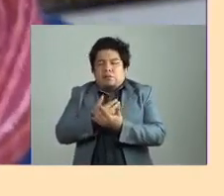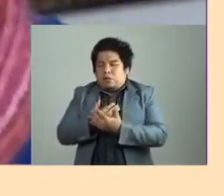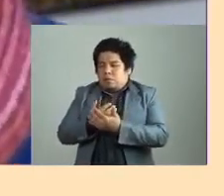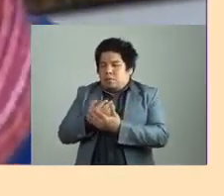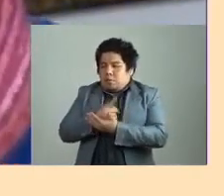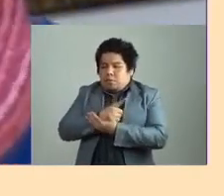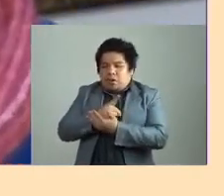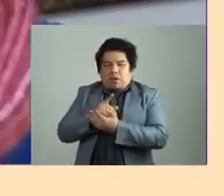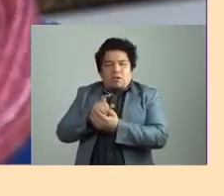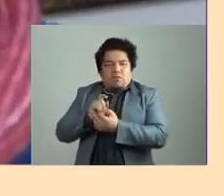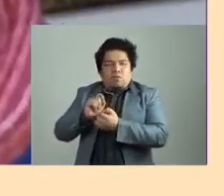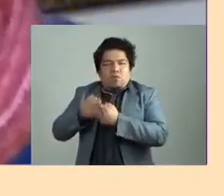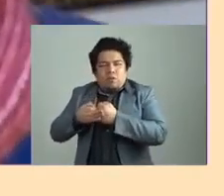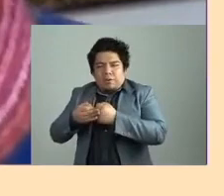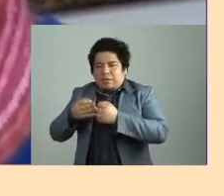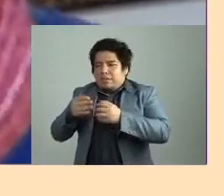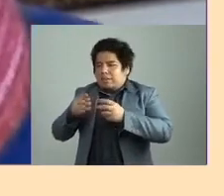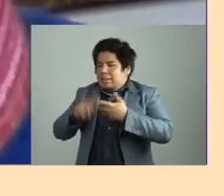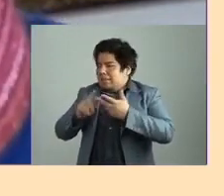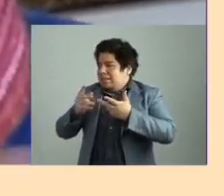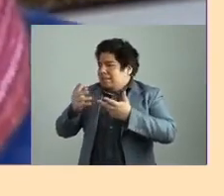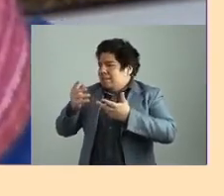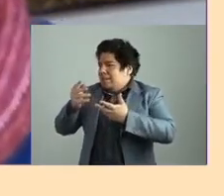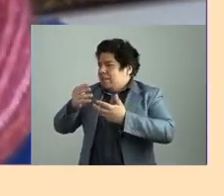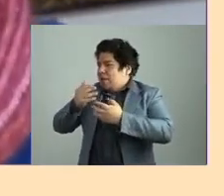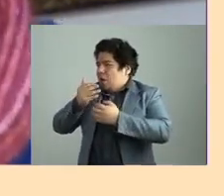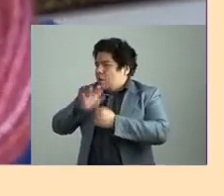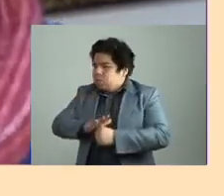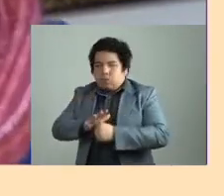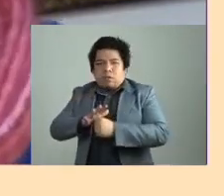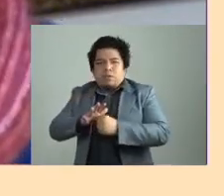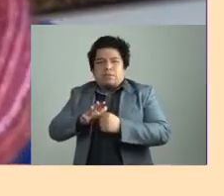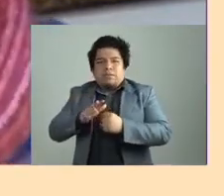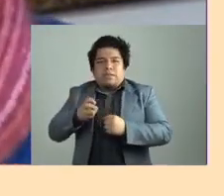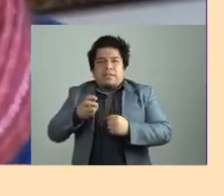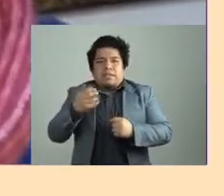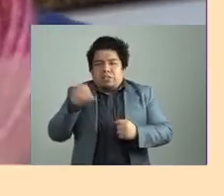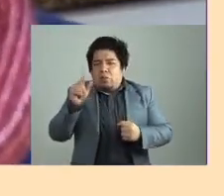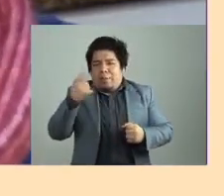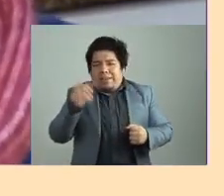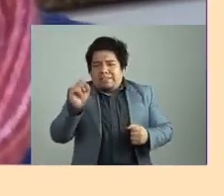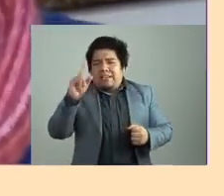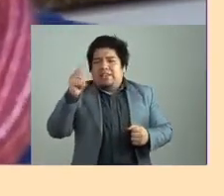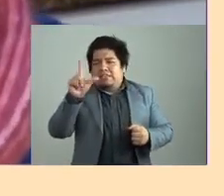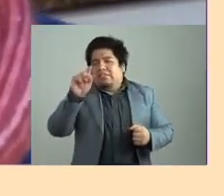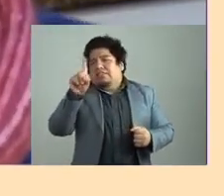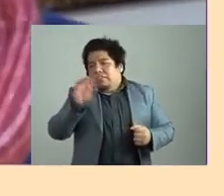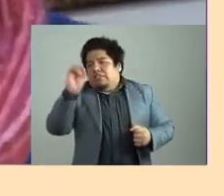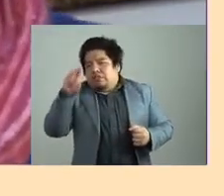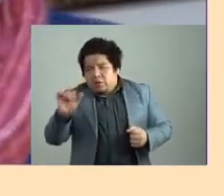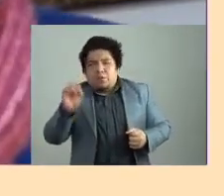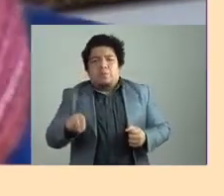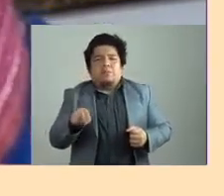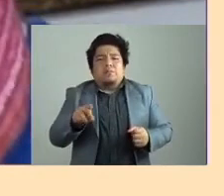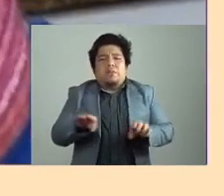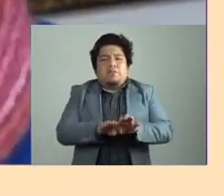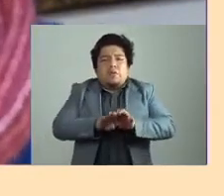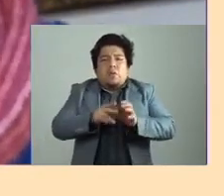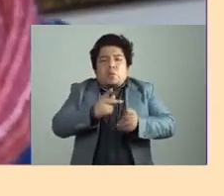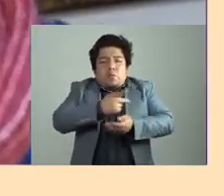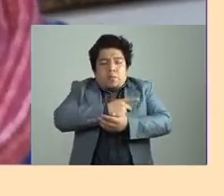es lo que ha pasado es que es la globalización la globalización ha sido un proceso de empobrecimiento y